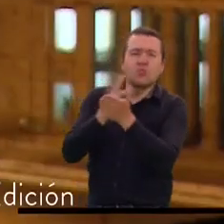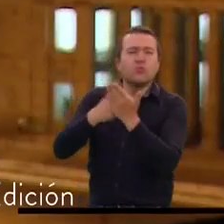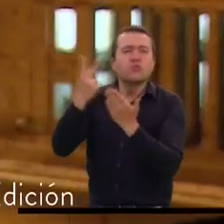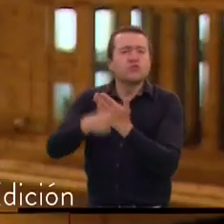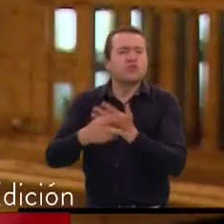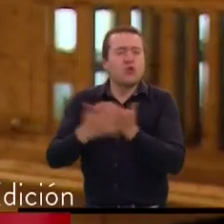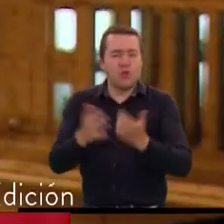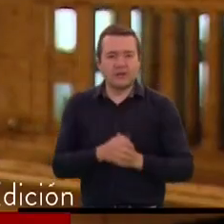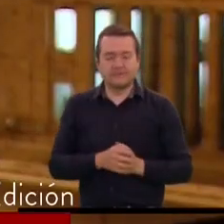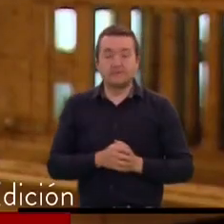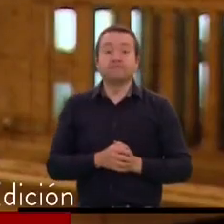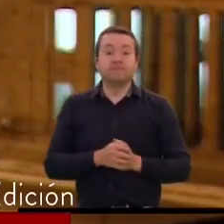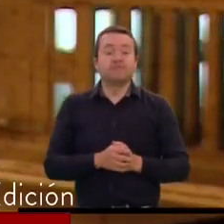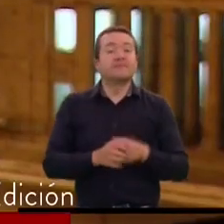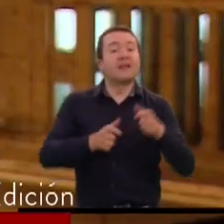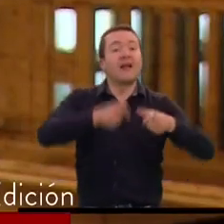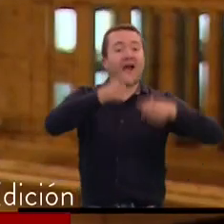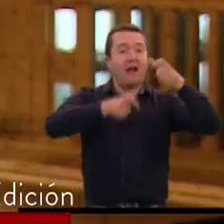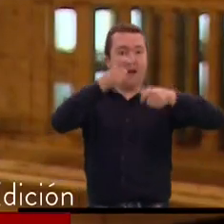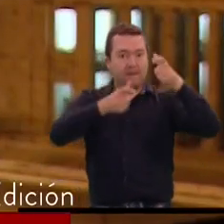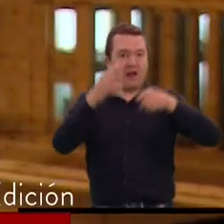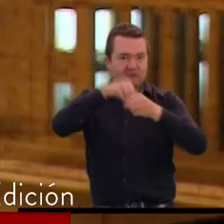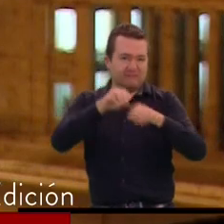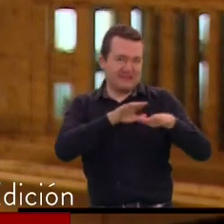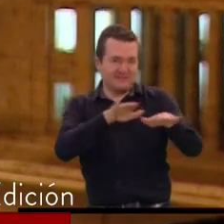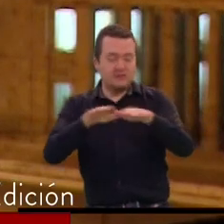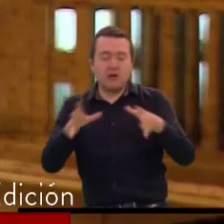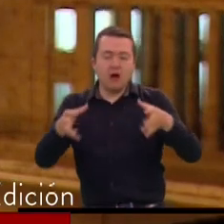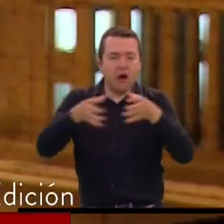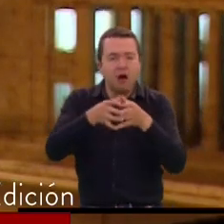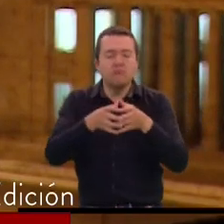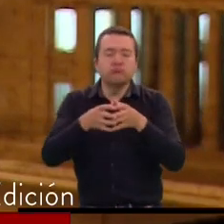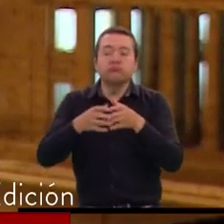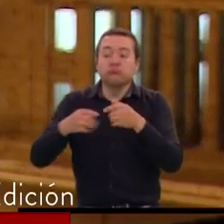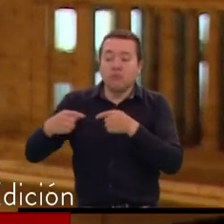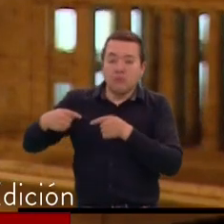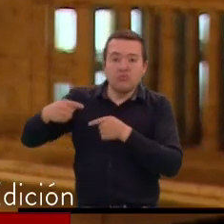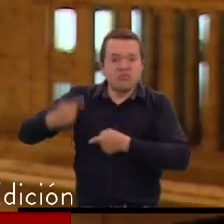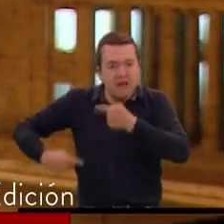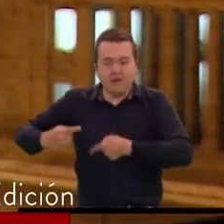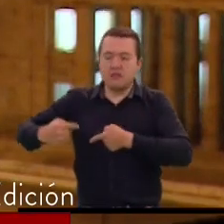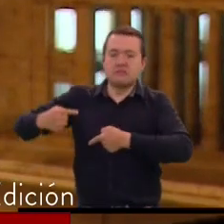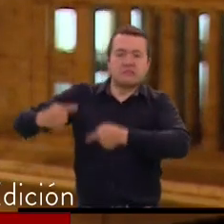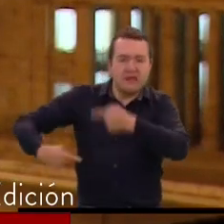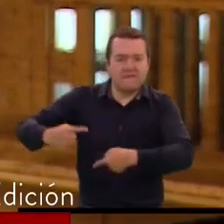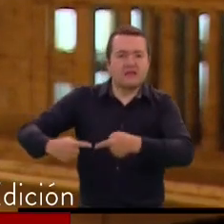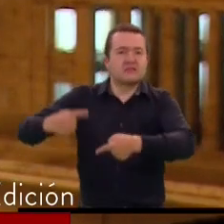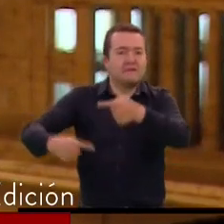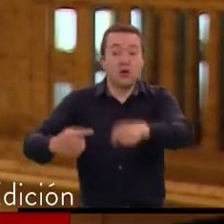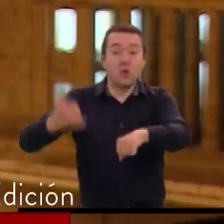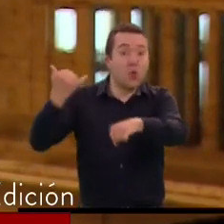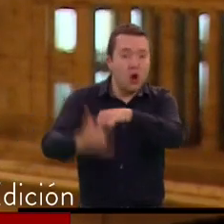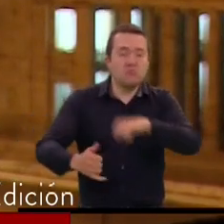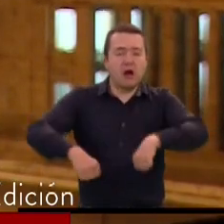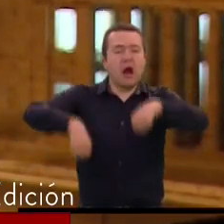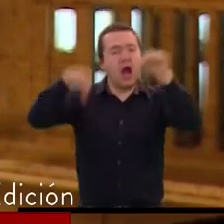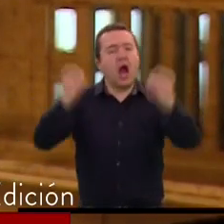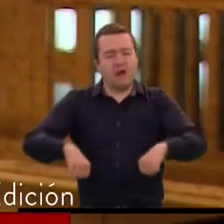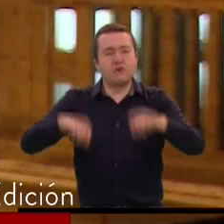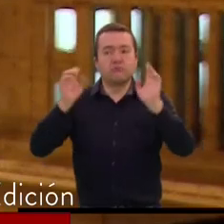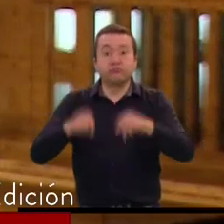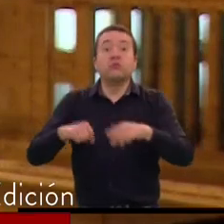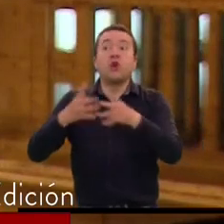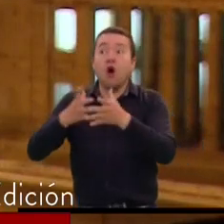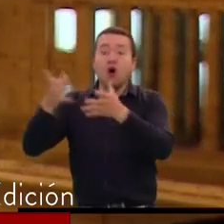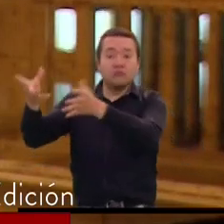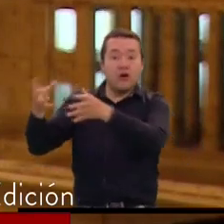La Cámara de Representantes aprobó en su último debate el proyecto de ley que prohíbe el uso, la comercialización, fabricación o importación de cualquier tipo de